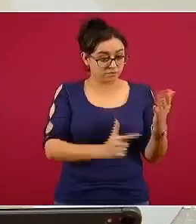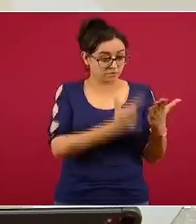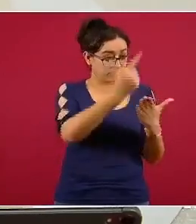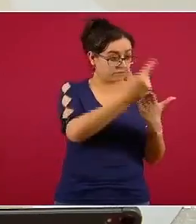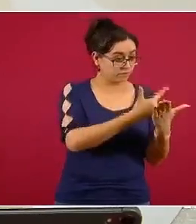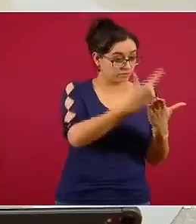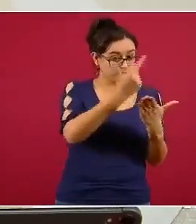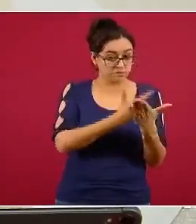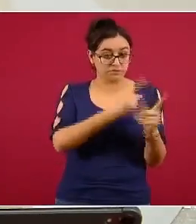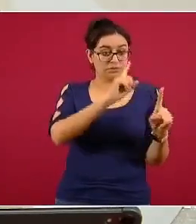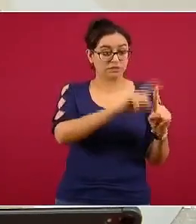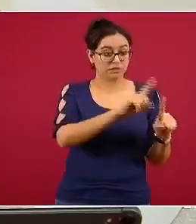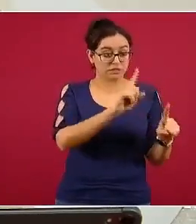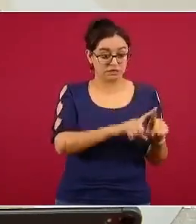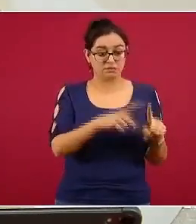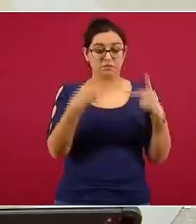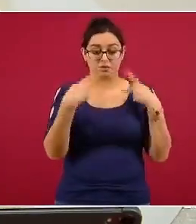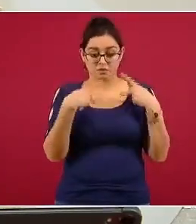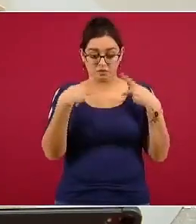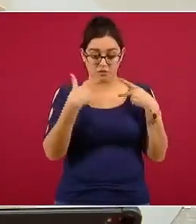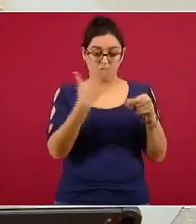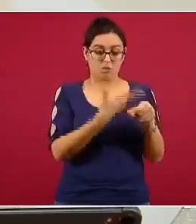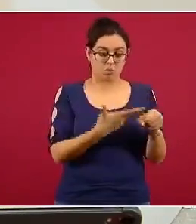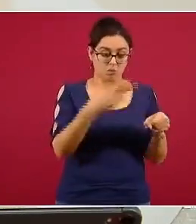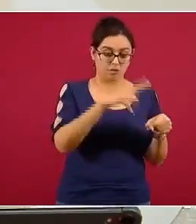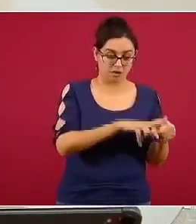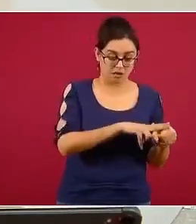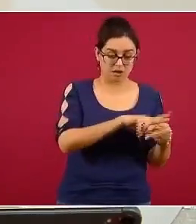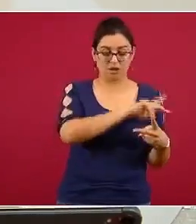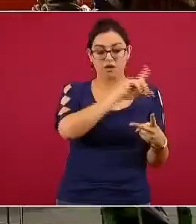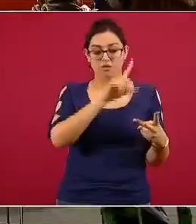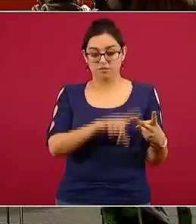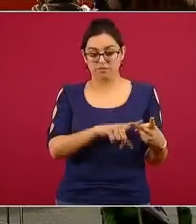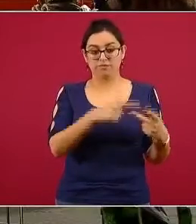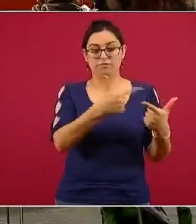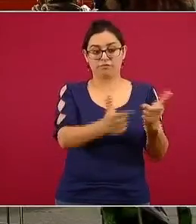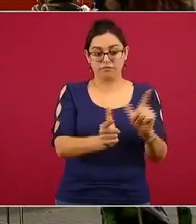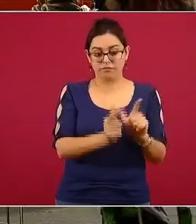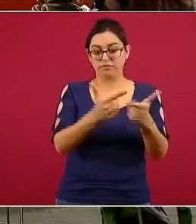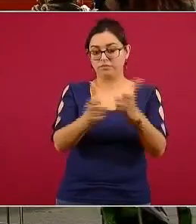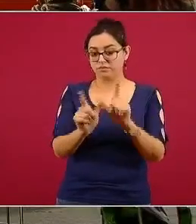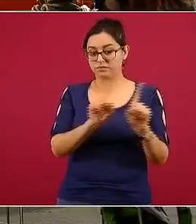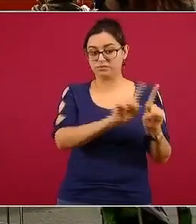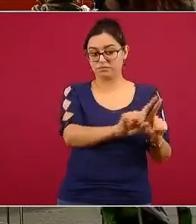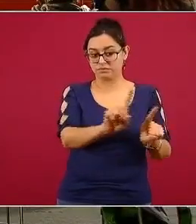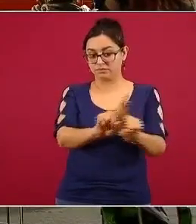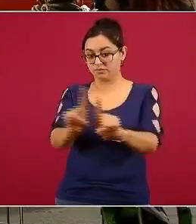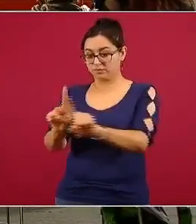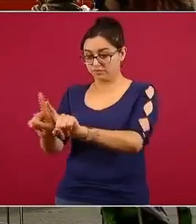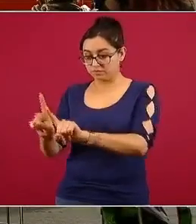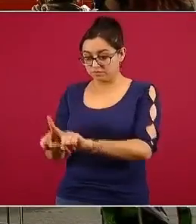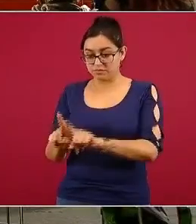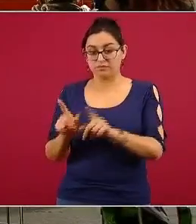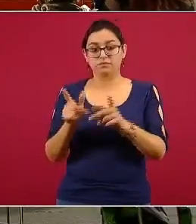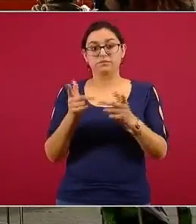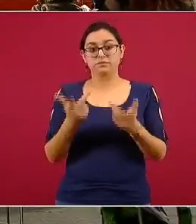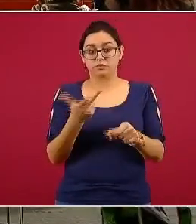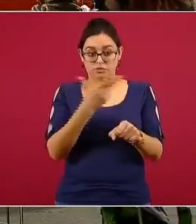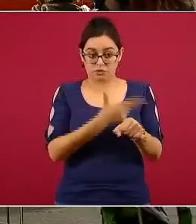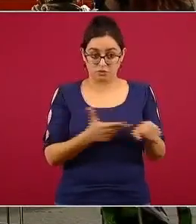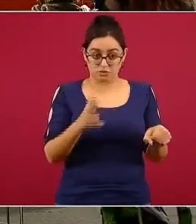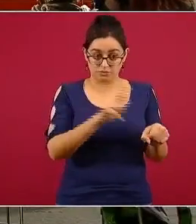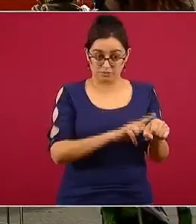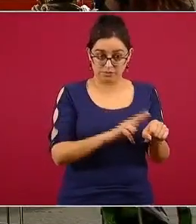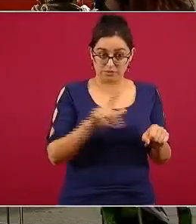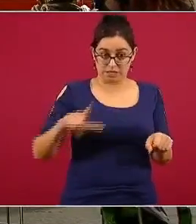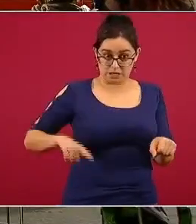personal de salud que está en el hospital, el personal de salud en todas estas múltiples categorías que están en el primer nivel, no solamente hospitales públicos, sino